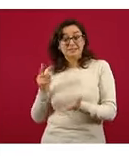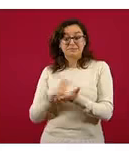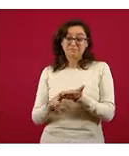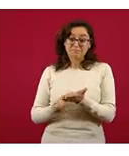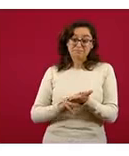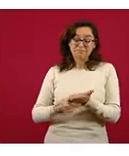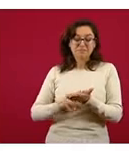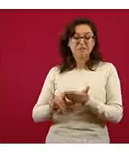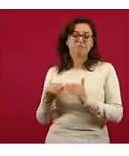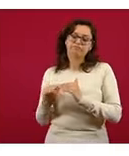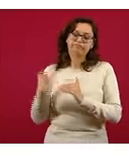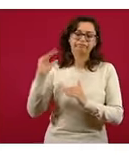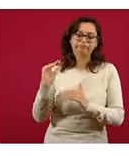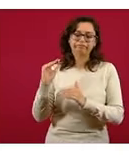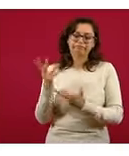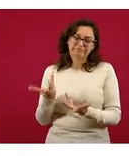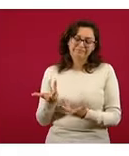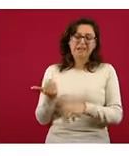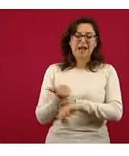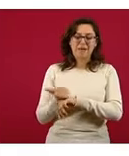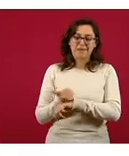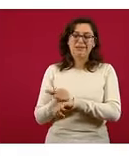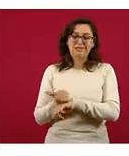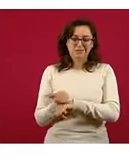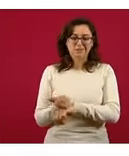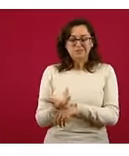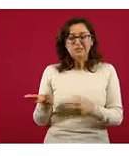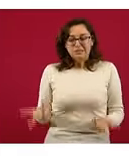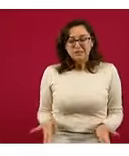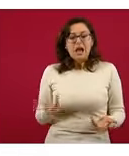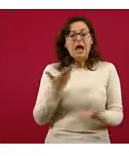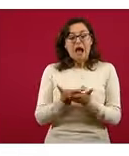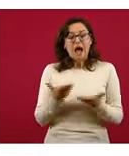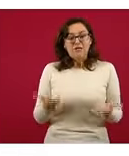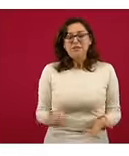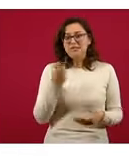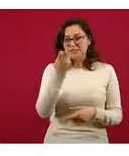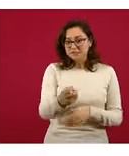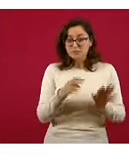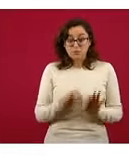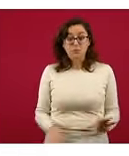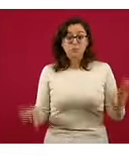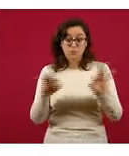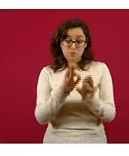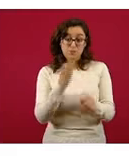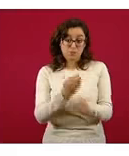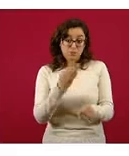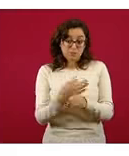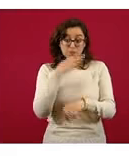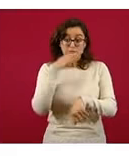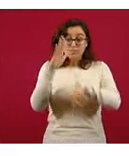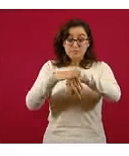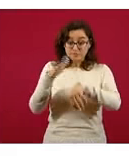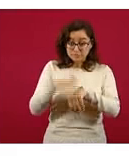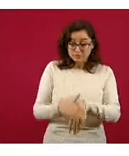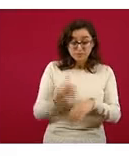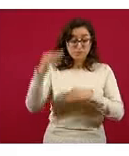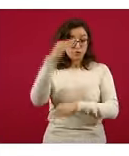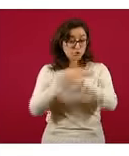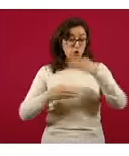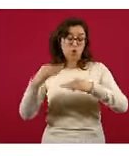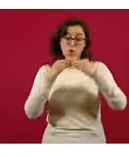nivel verde al nivel naranja. Algo que también es importante y siempre lo decimos aquí es la atención que debe tener